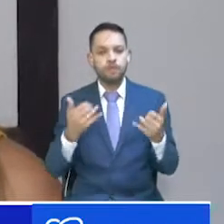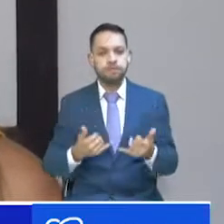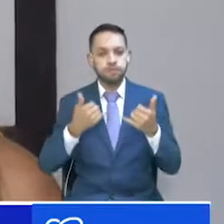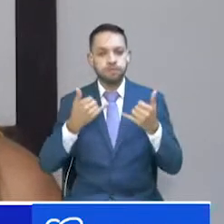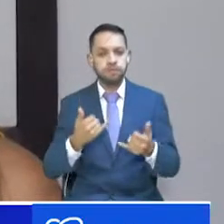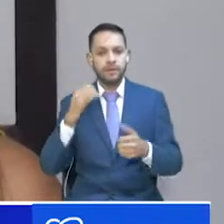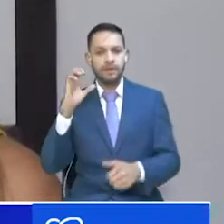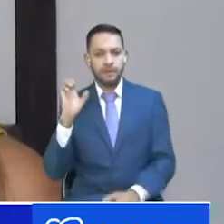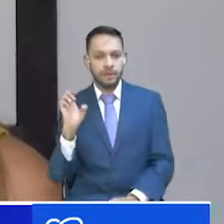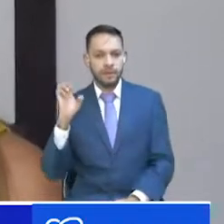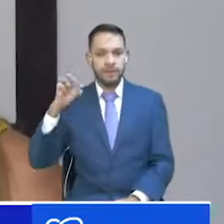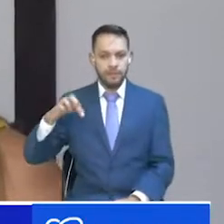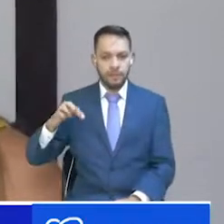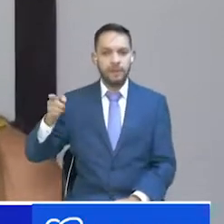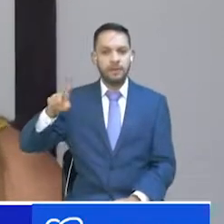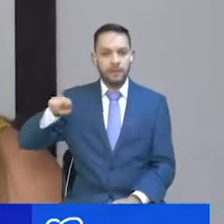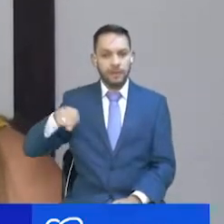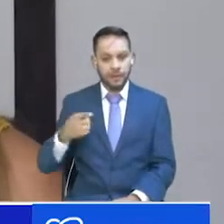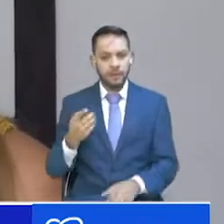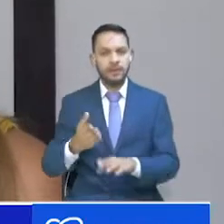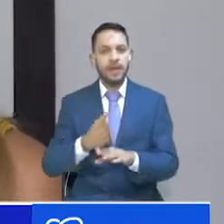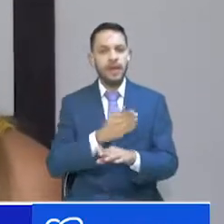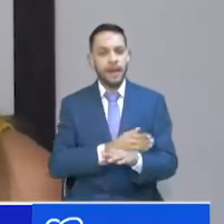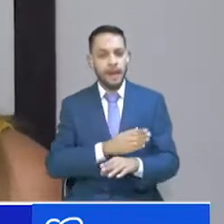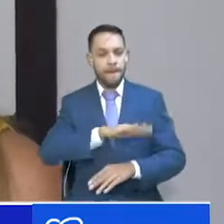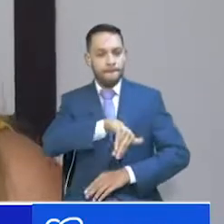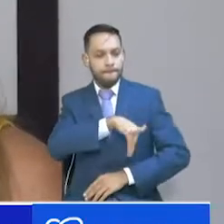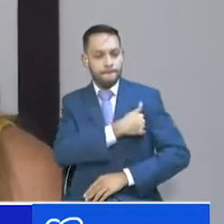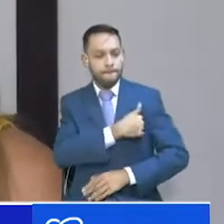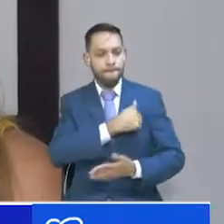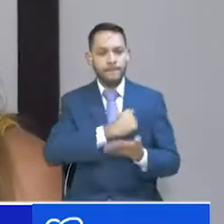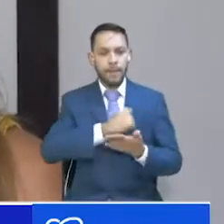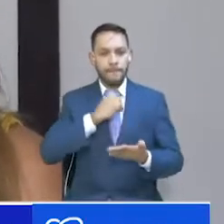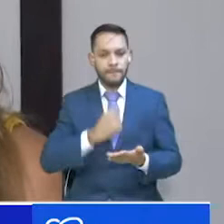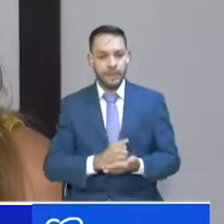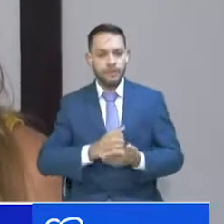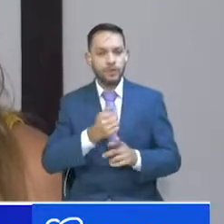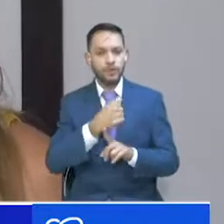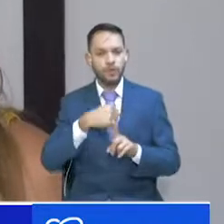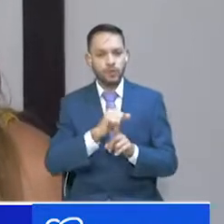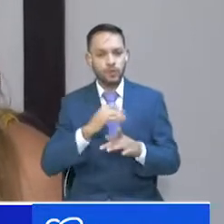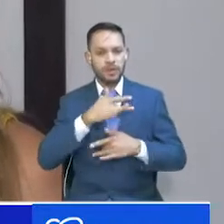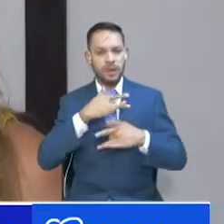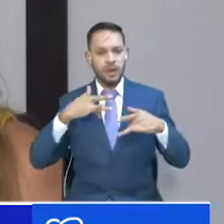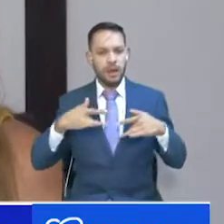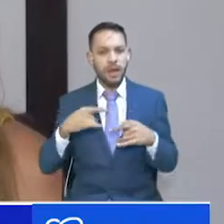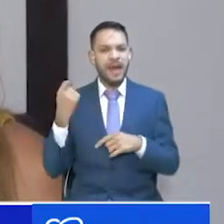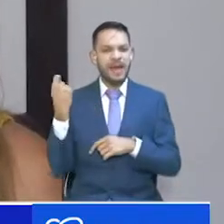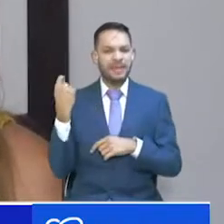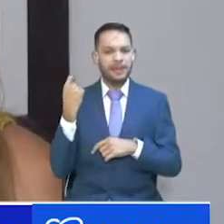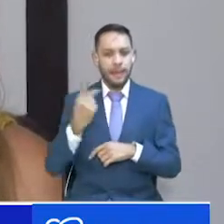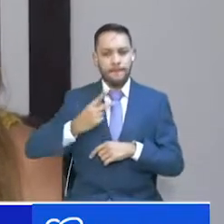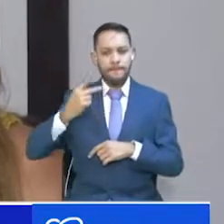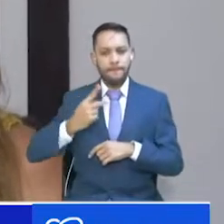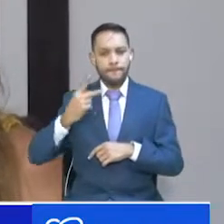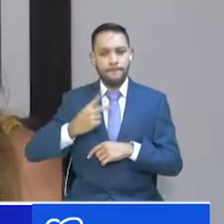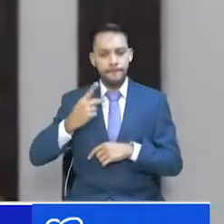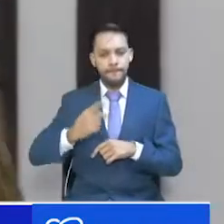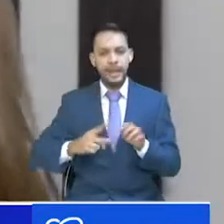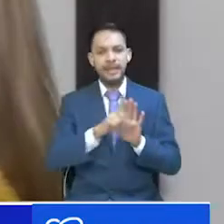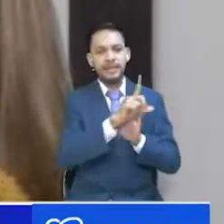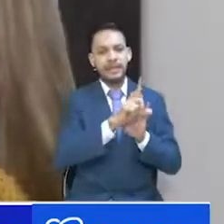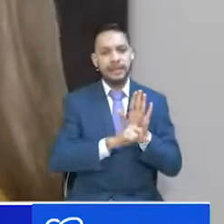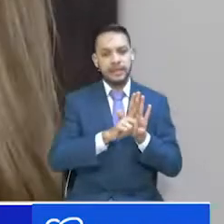empresas que no están intervenidas al ministerio de salud y protección a partir del viernes pasado les envío los listados